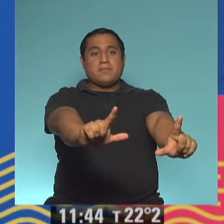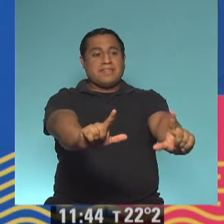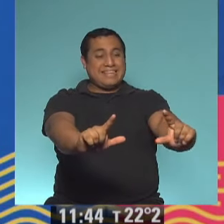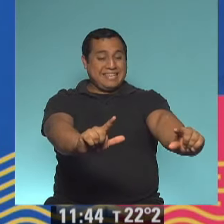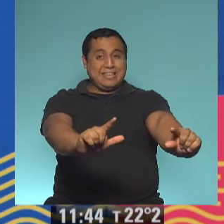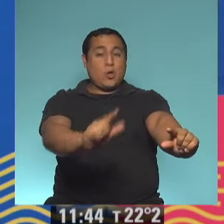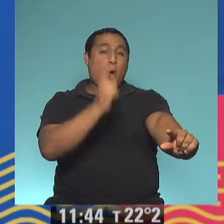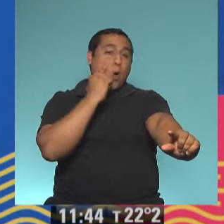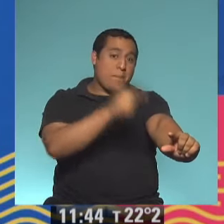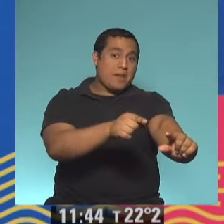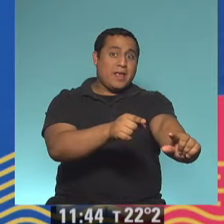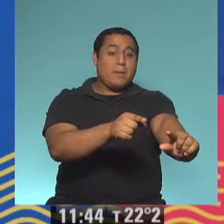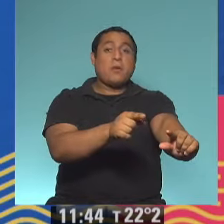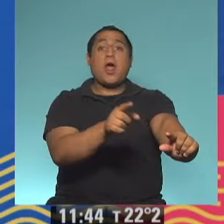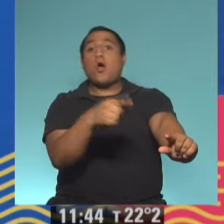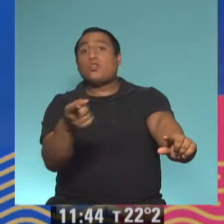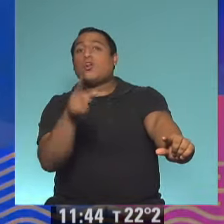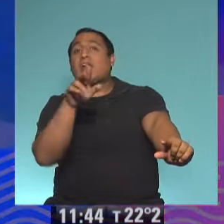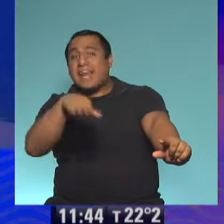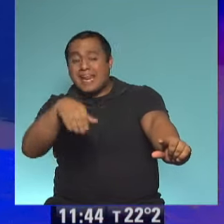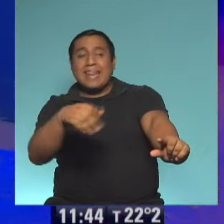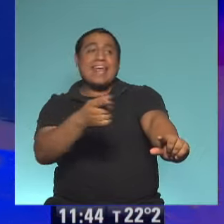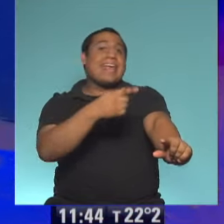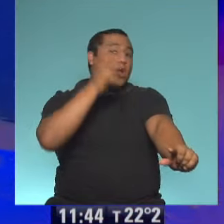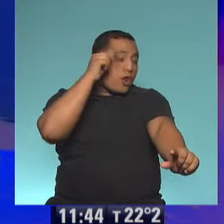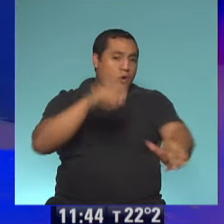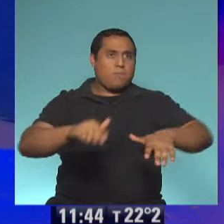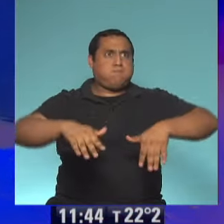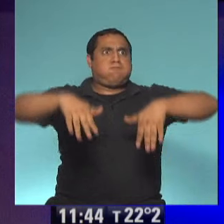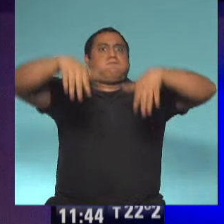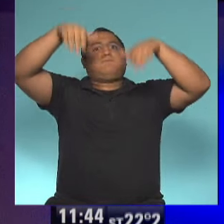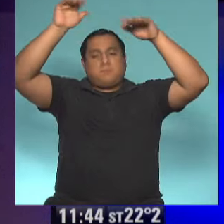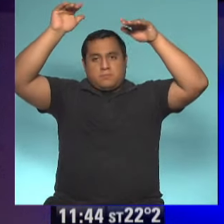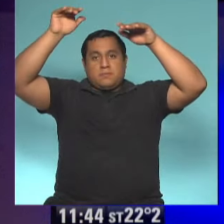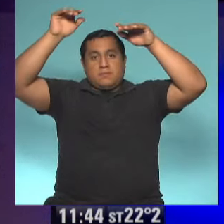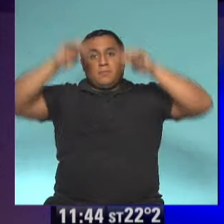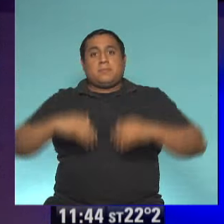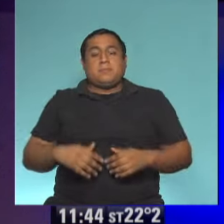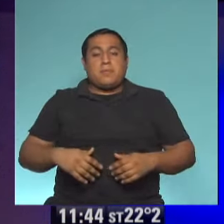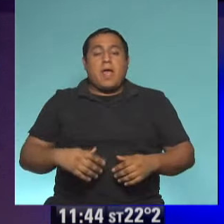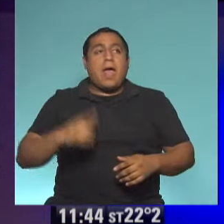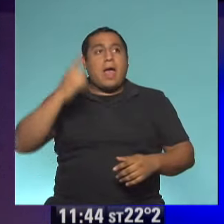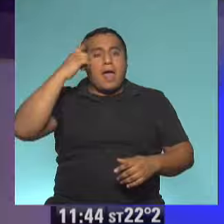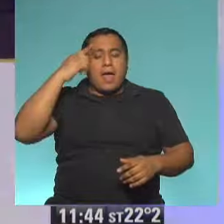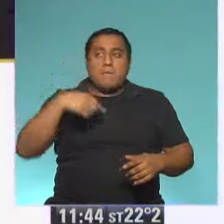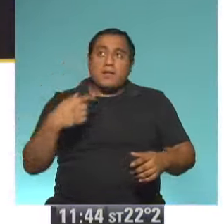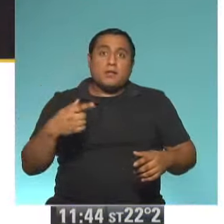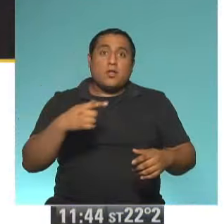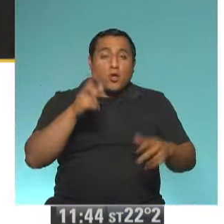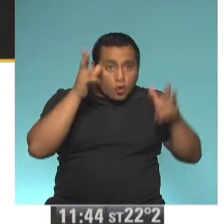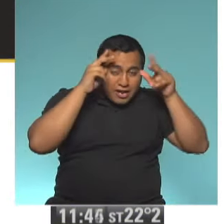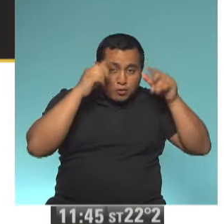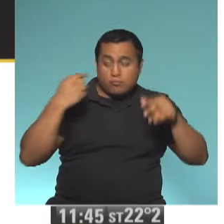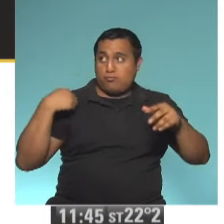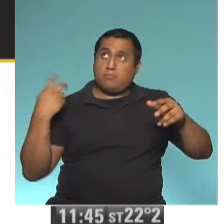y creciendo y creciendo. Ahora que a tu lado parezco un enano, te puedo pedir que me pongas en el lomo del conejo. Ha llegado la hora de que desaparezca